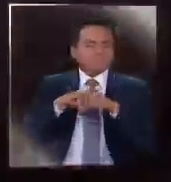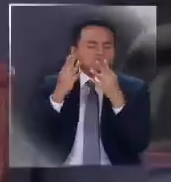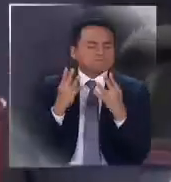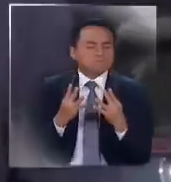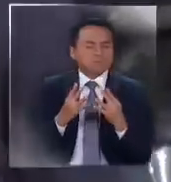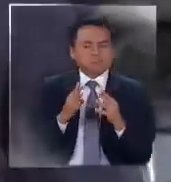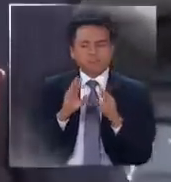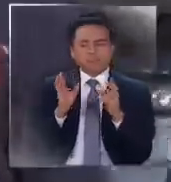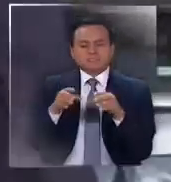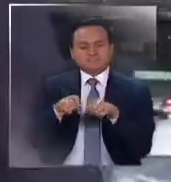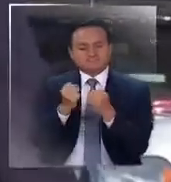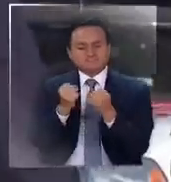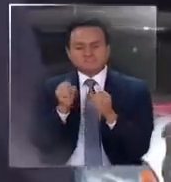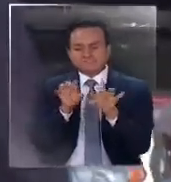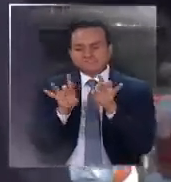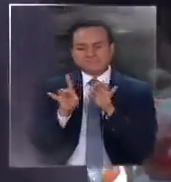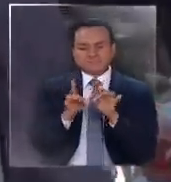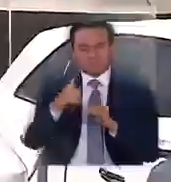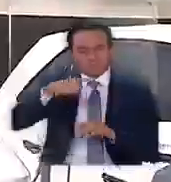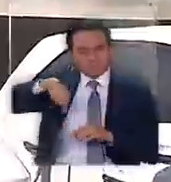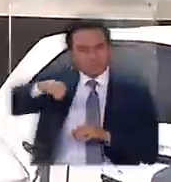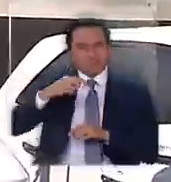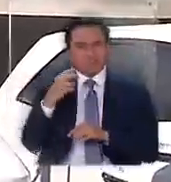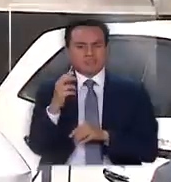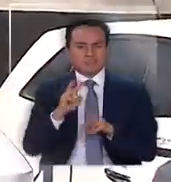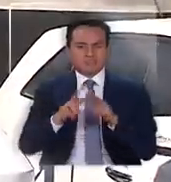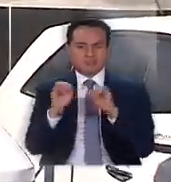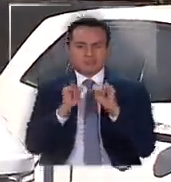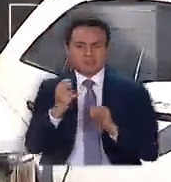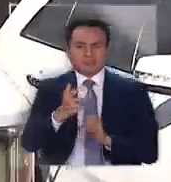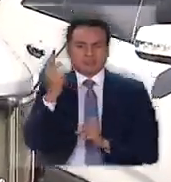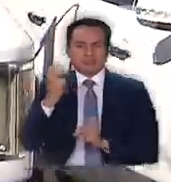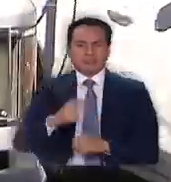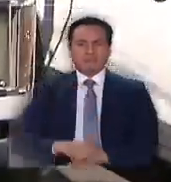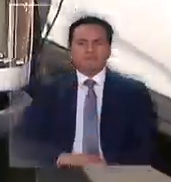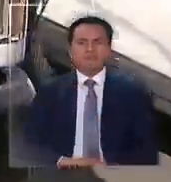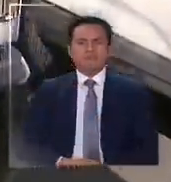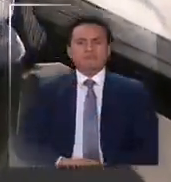logra desmantelar otra organización dedicada a este tipo de delitos.